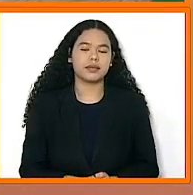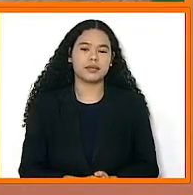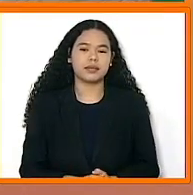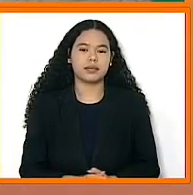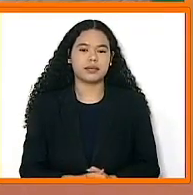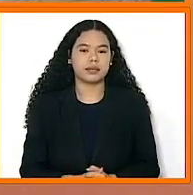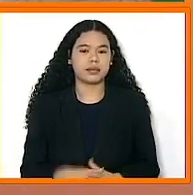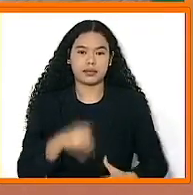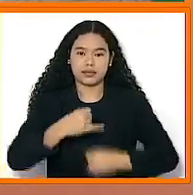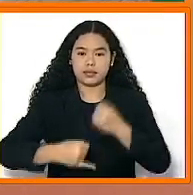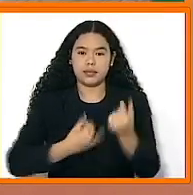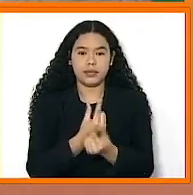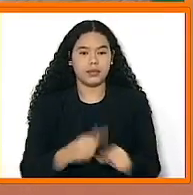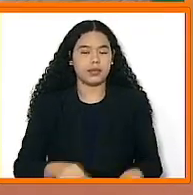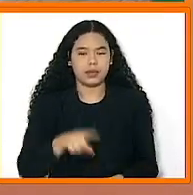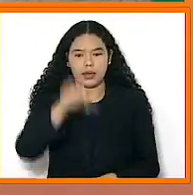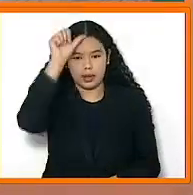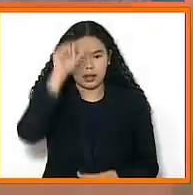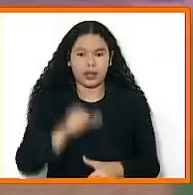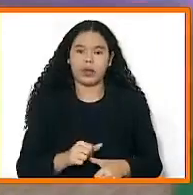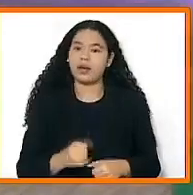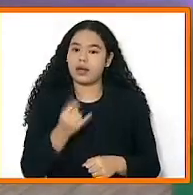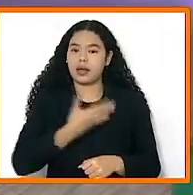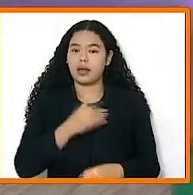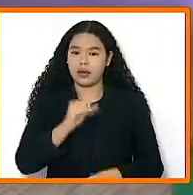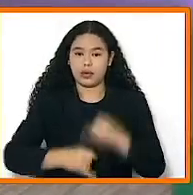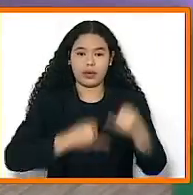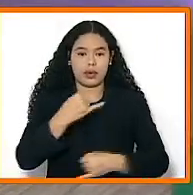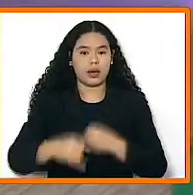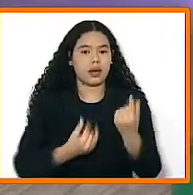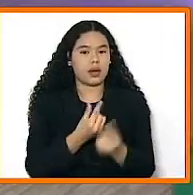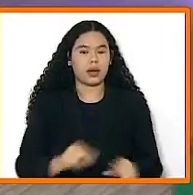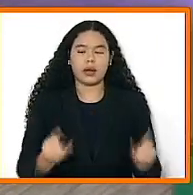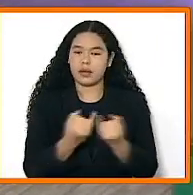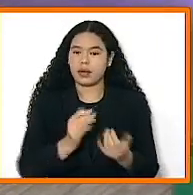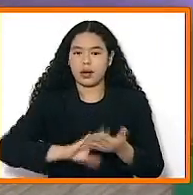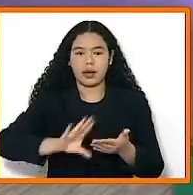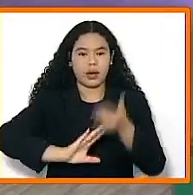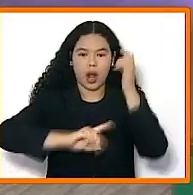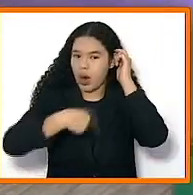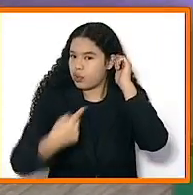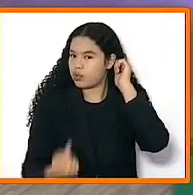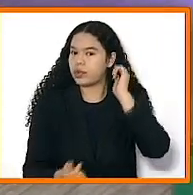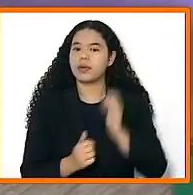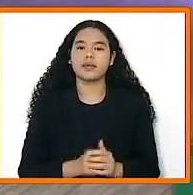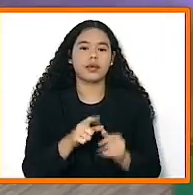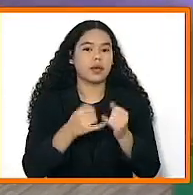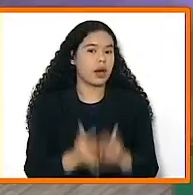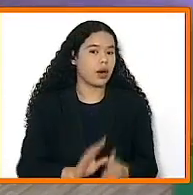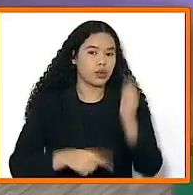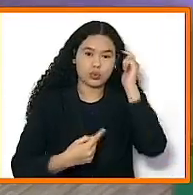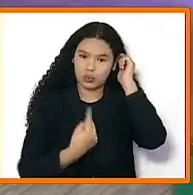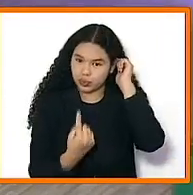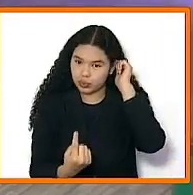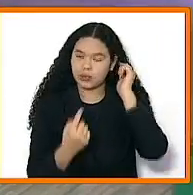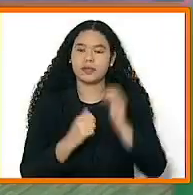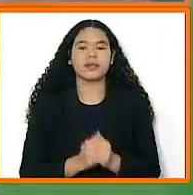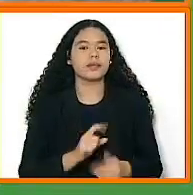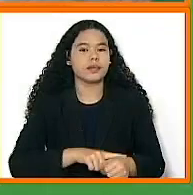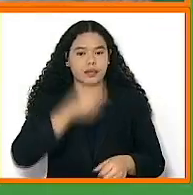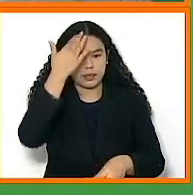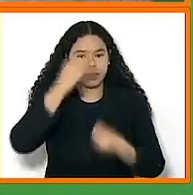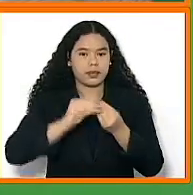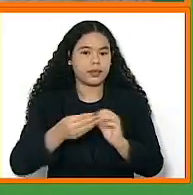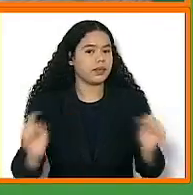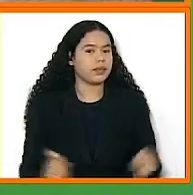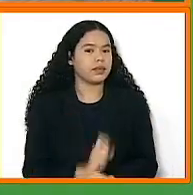jugada gratis. Recuerda, tienes una jugada gratis equivalente al mismo monto que invertiste en Diaria. Sos parte de nuestros jugadores para más uno. Suerte, porque el número ganador